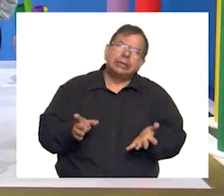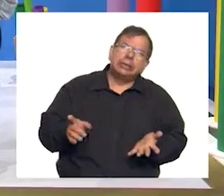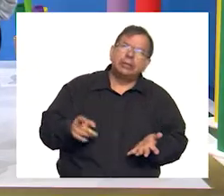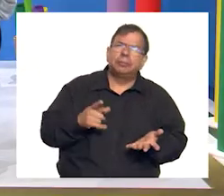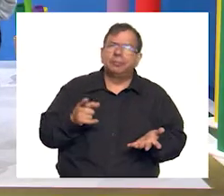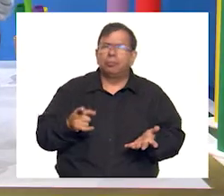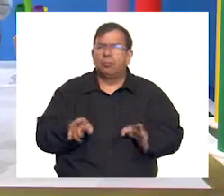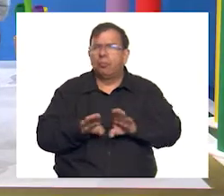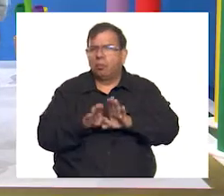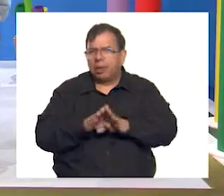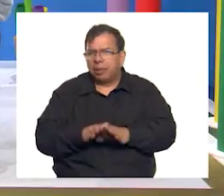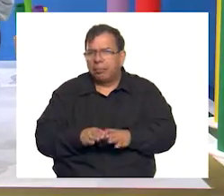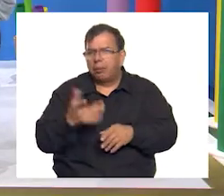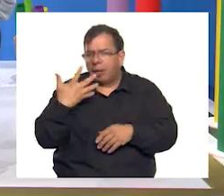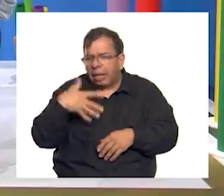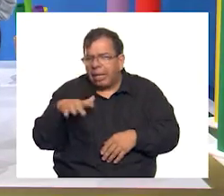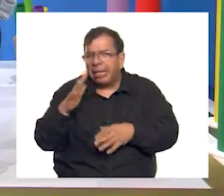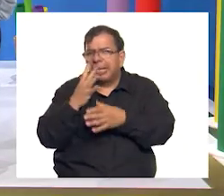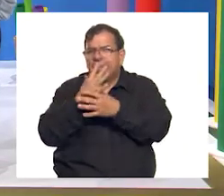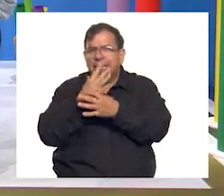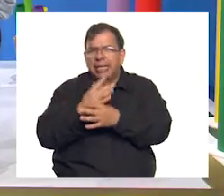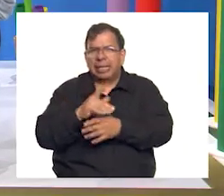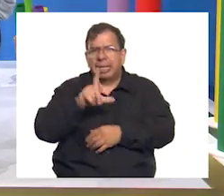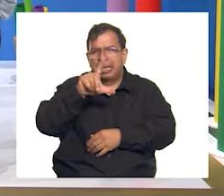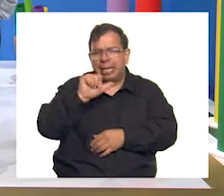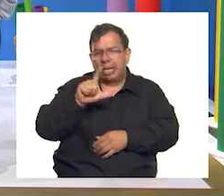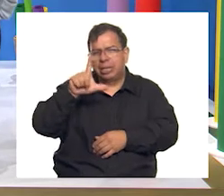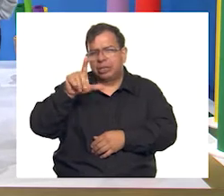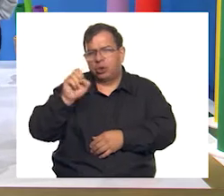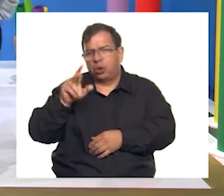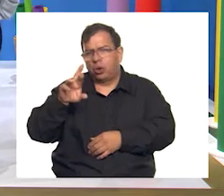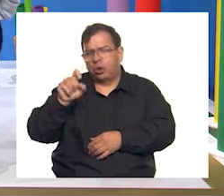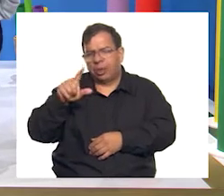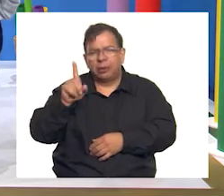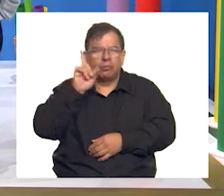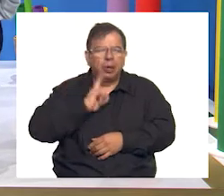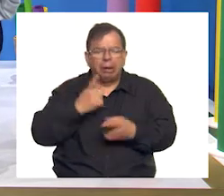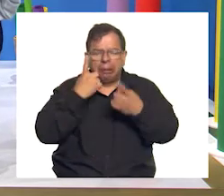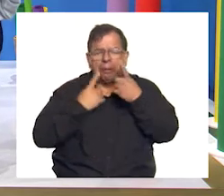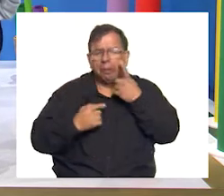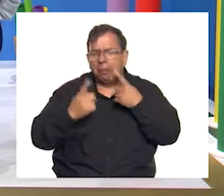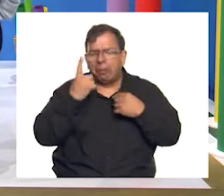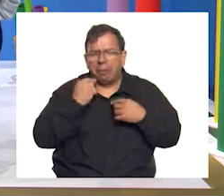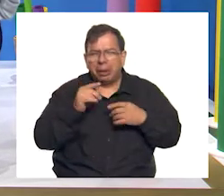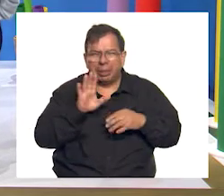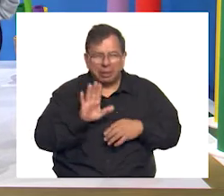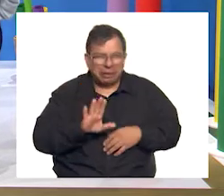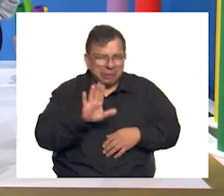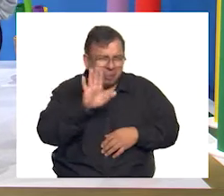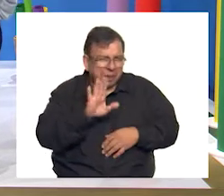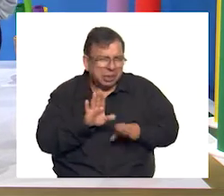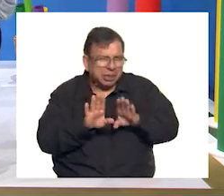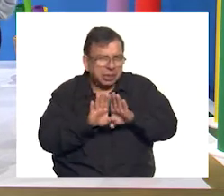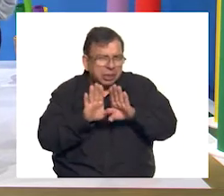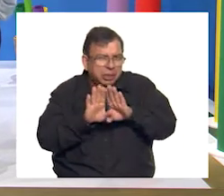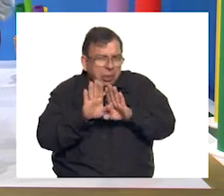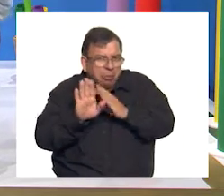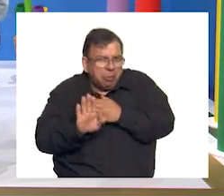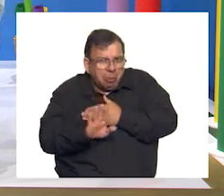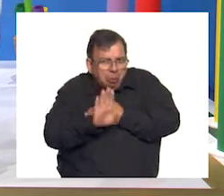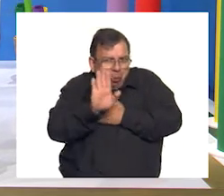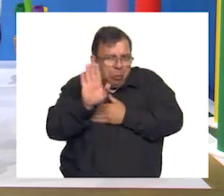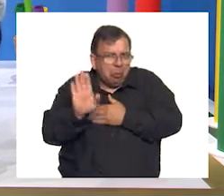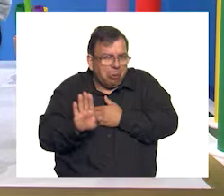la leyenda de La Llorona, que es una leyenda muy conocida y que incluye lo que parecería algo